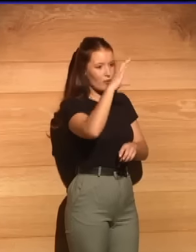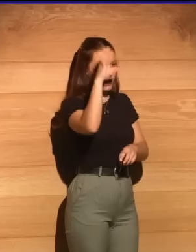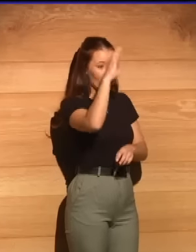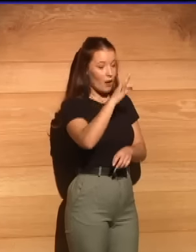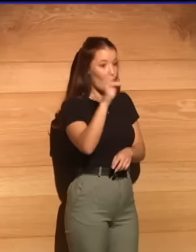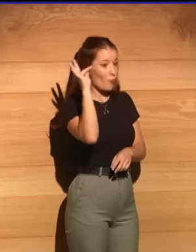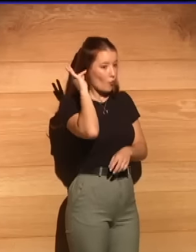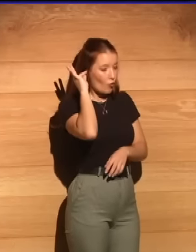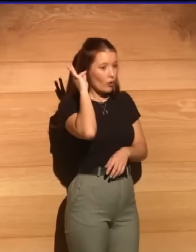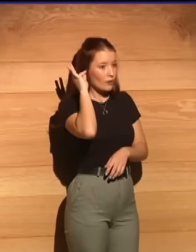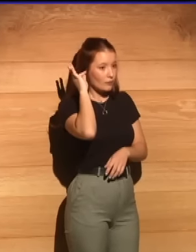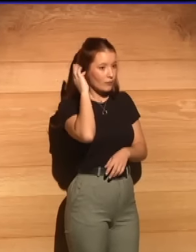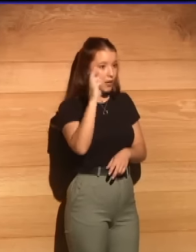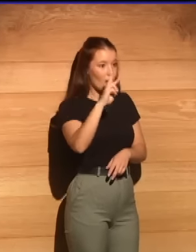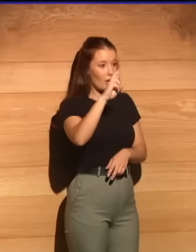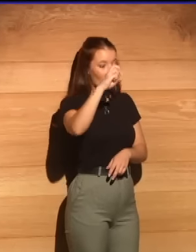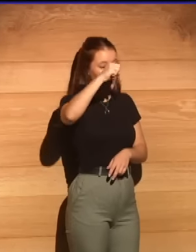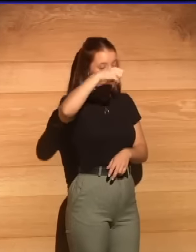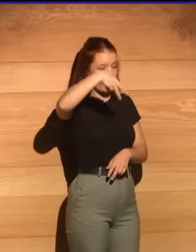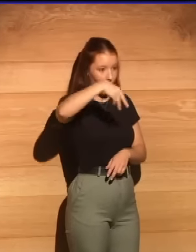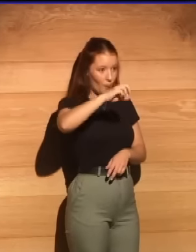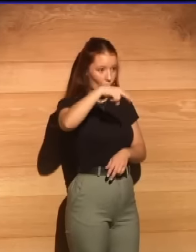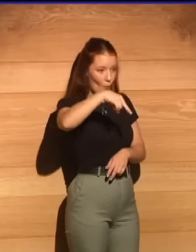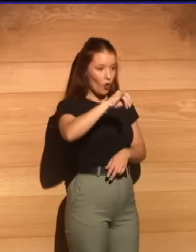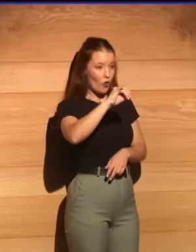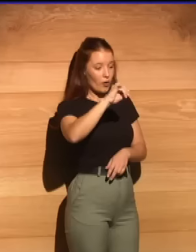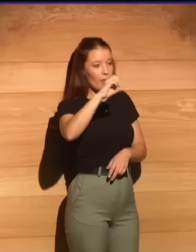propio Ramón y Cajal, que es el padre de la